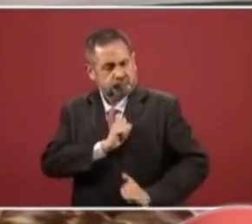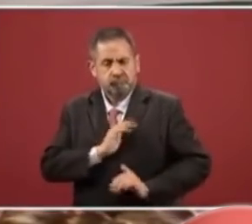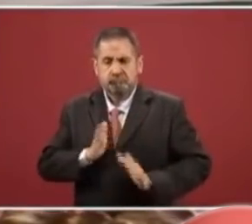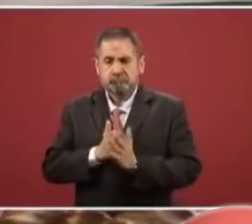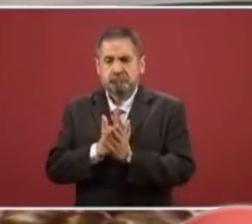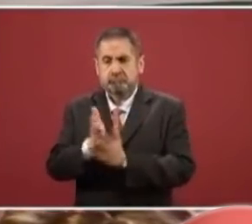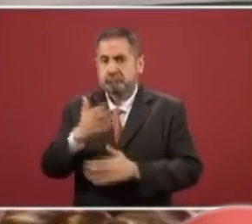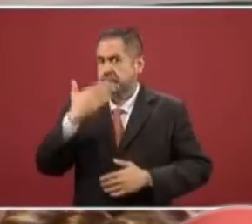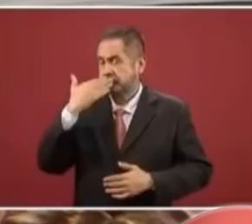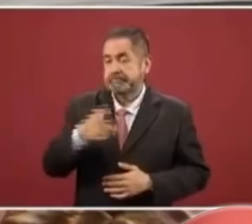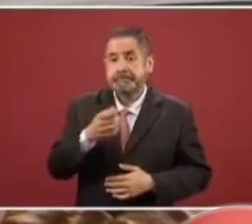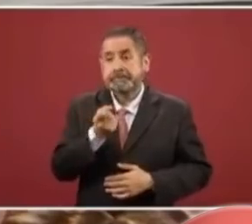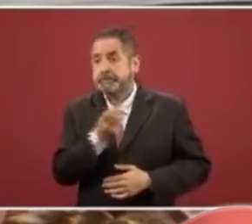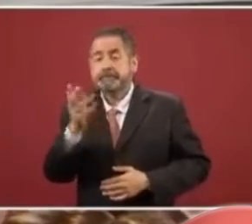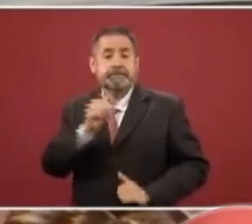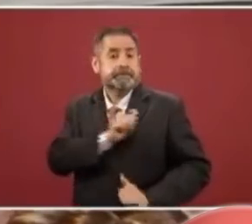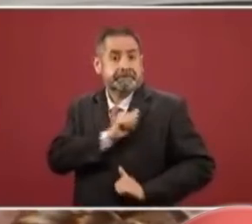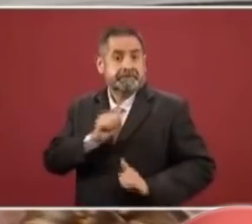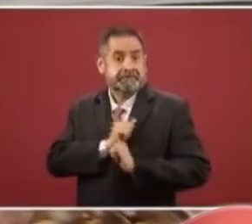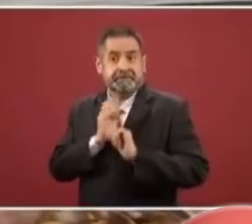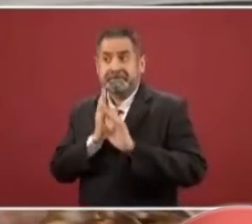y los soldados